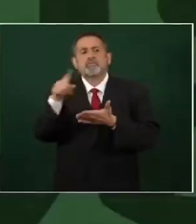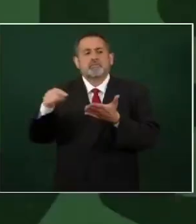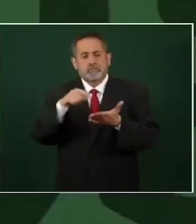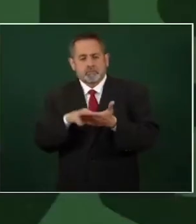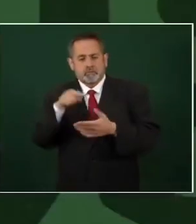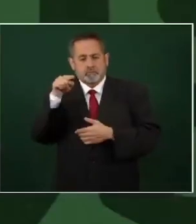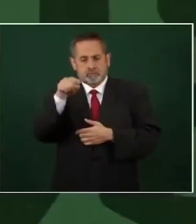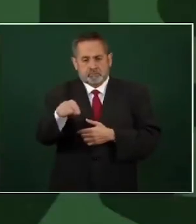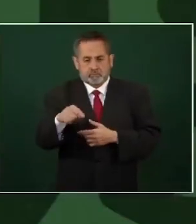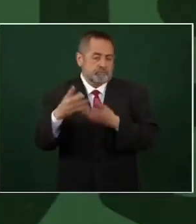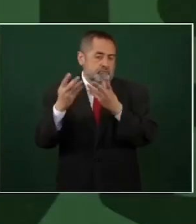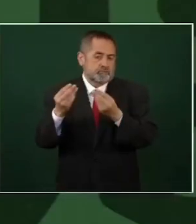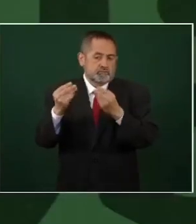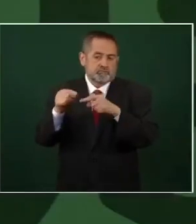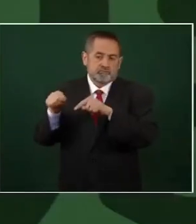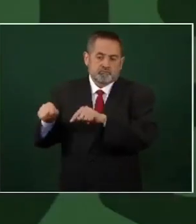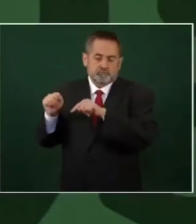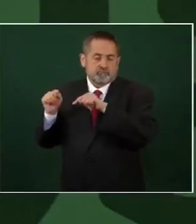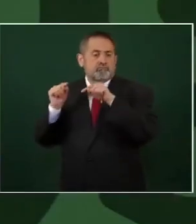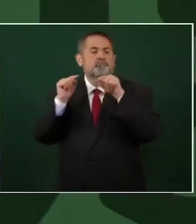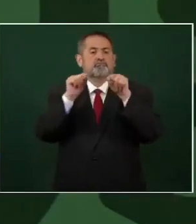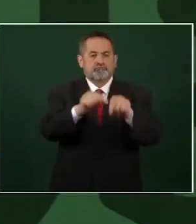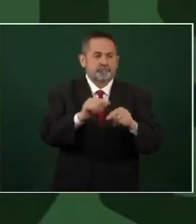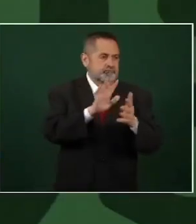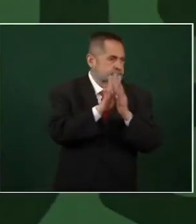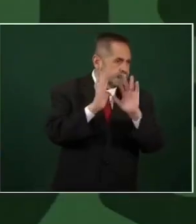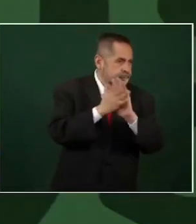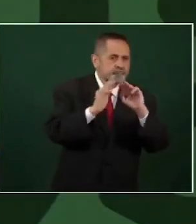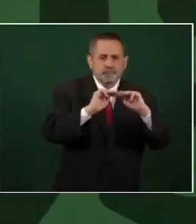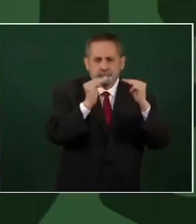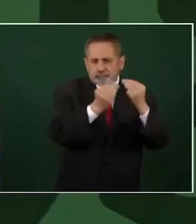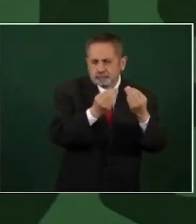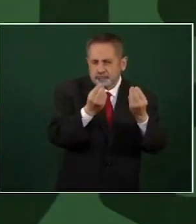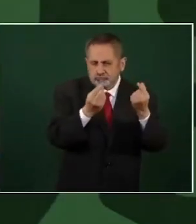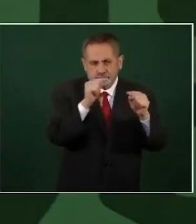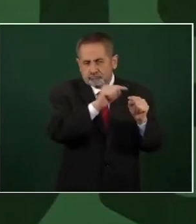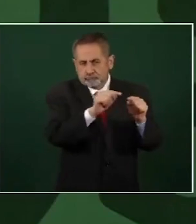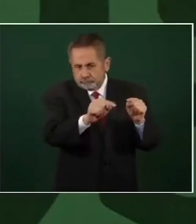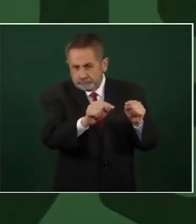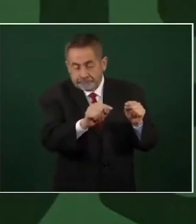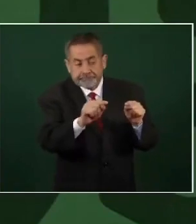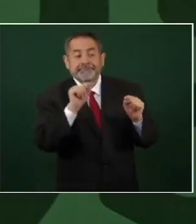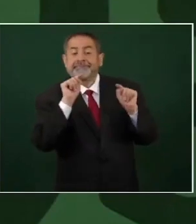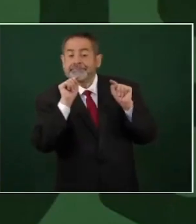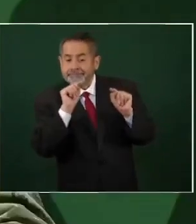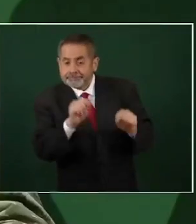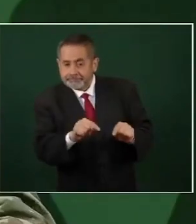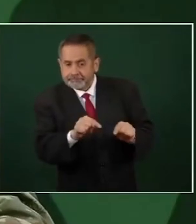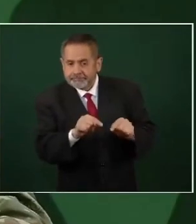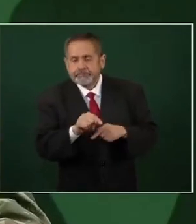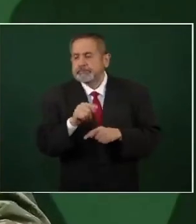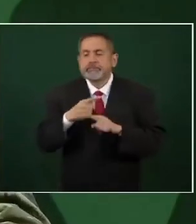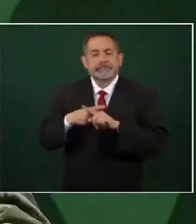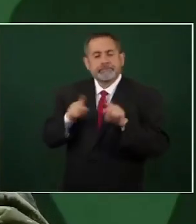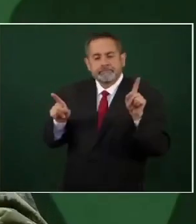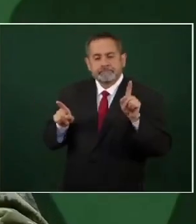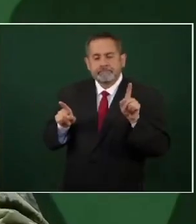una presencia importante de la delincuencia organizada y entonces en esas partes no se opera